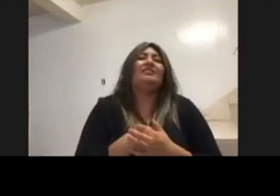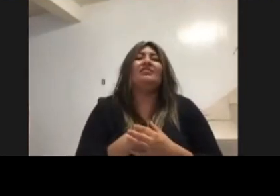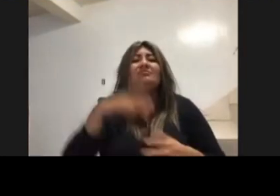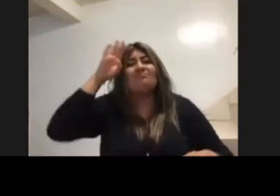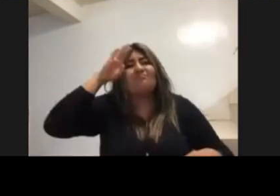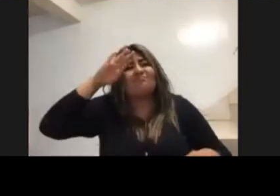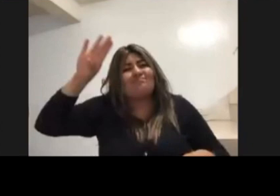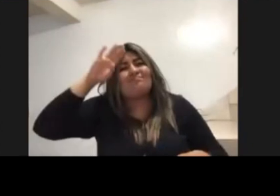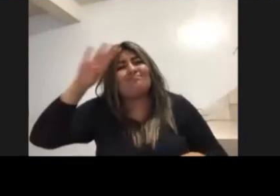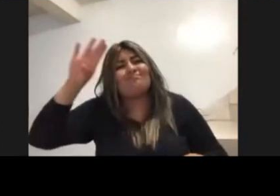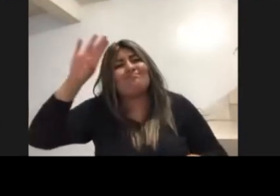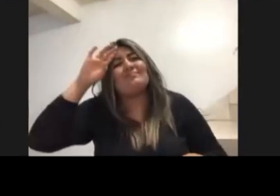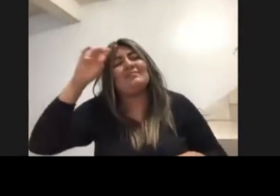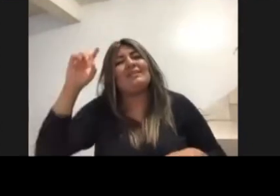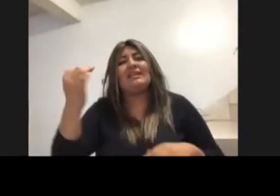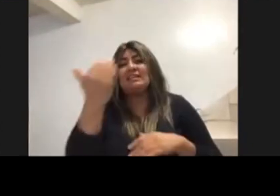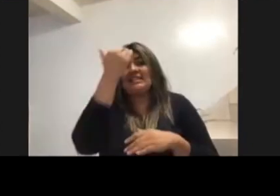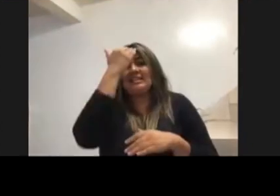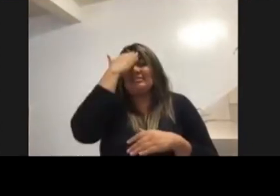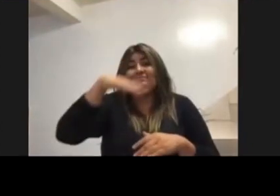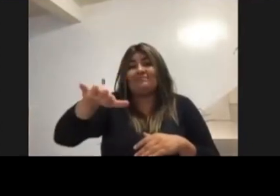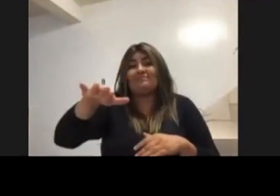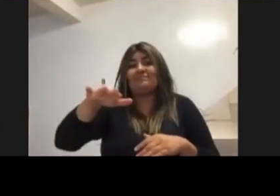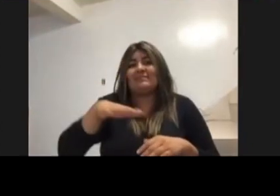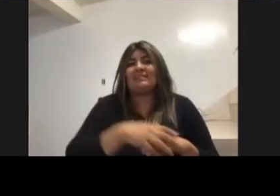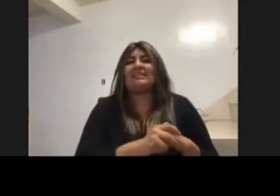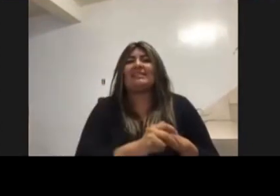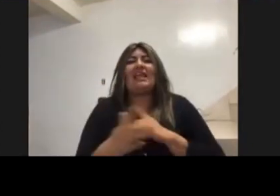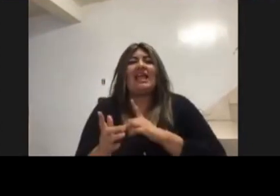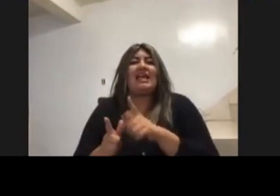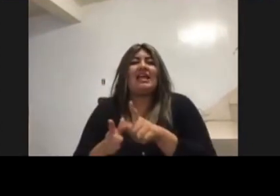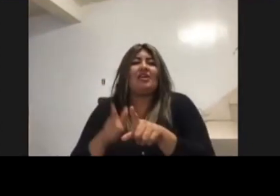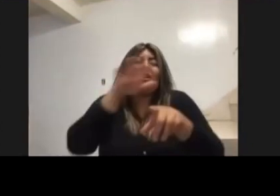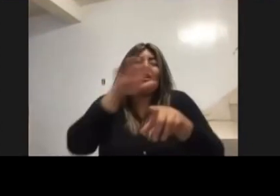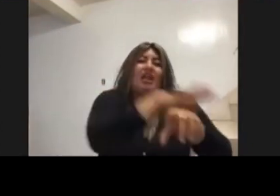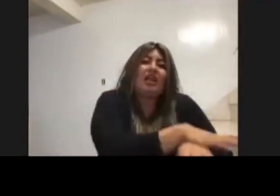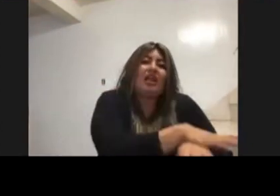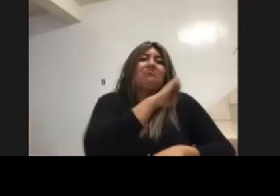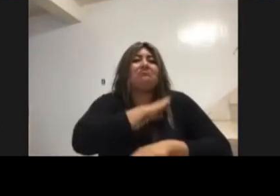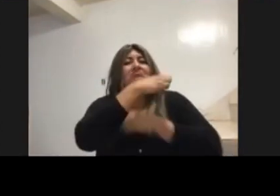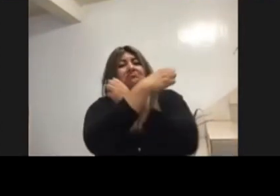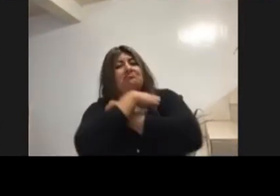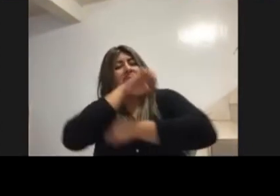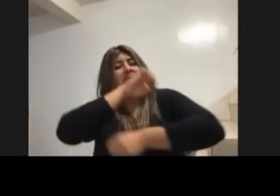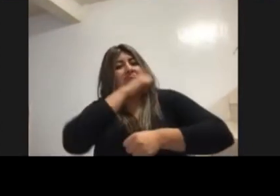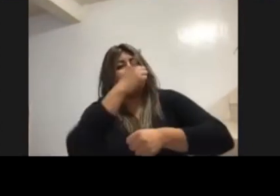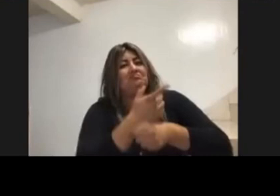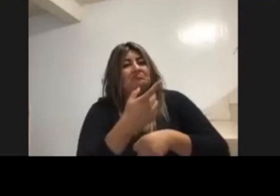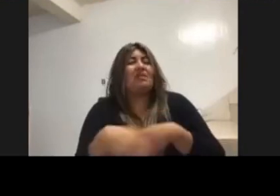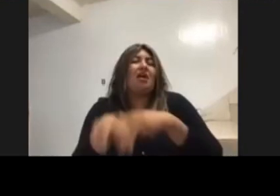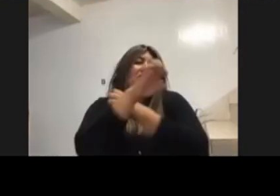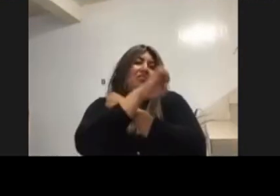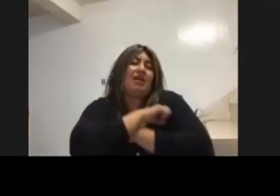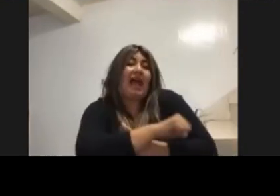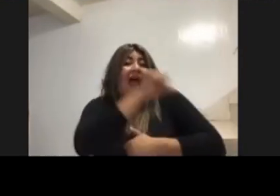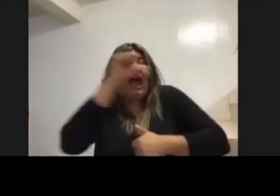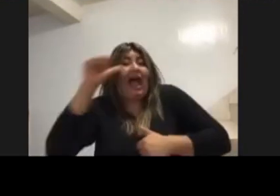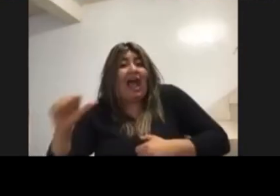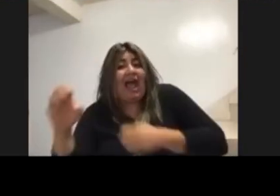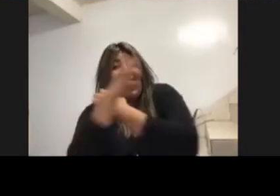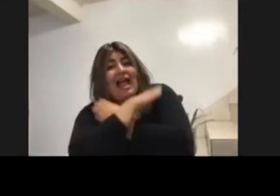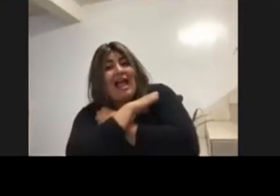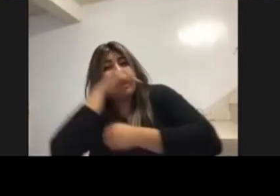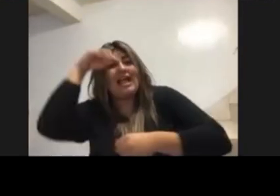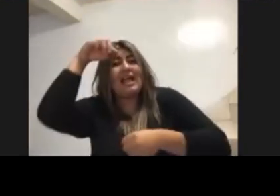interpretación de que tenemos que transitar de la educación especial hacia la educación inclusiva, como se dijo en otros tiempos,